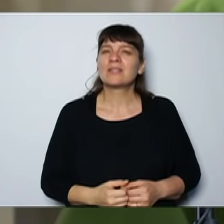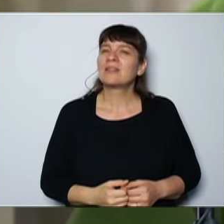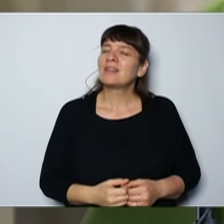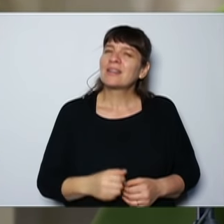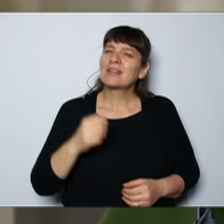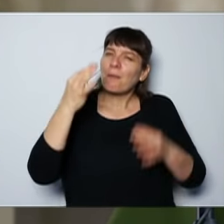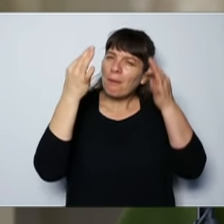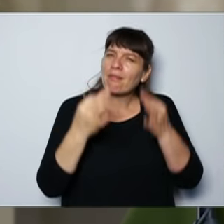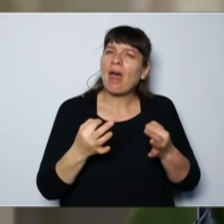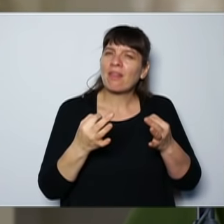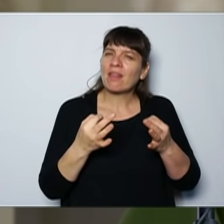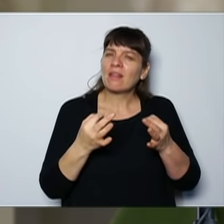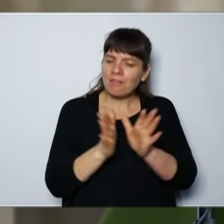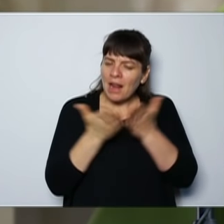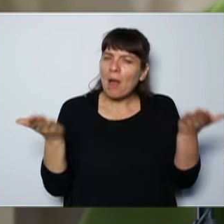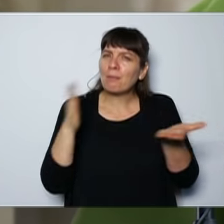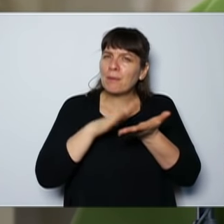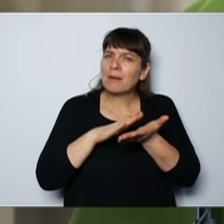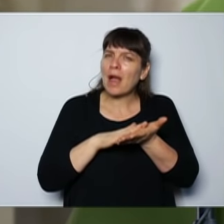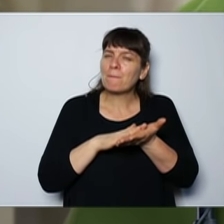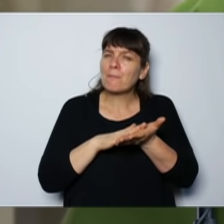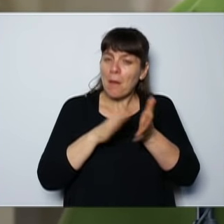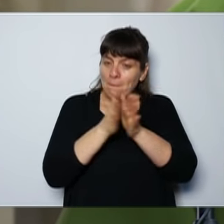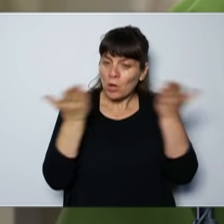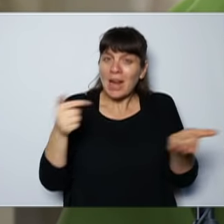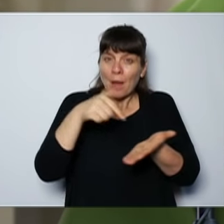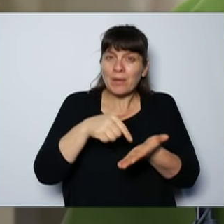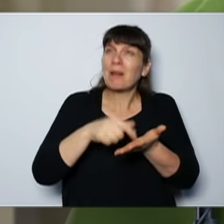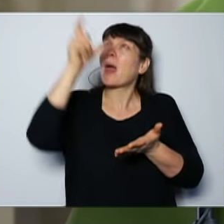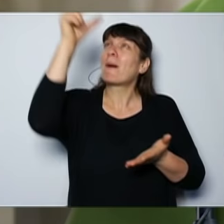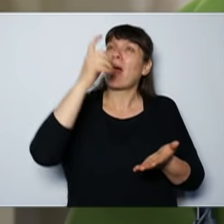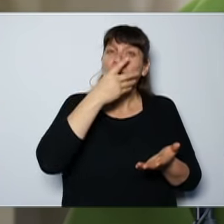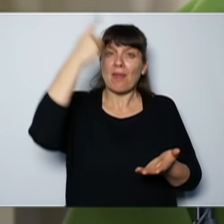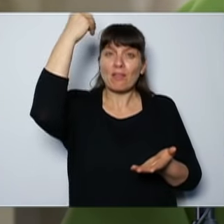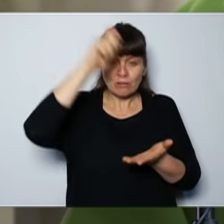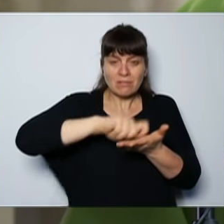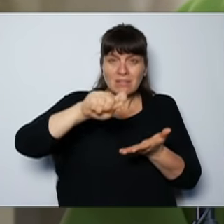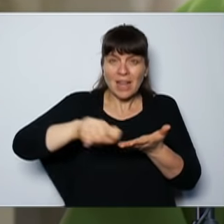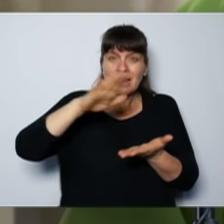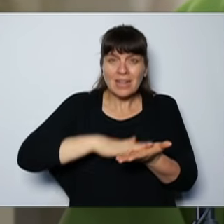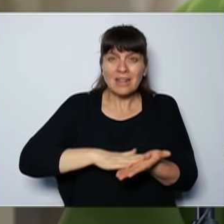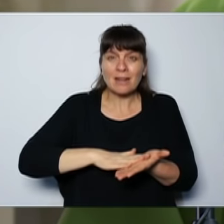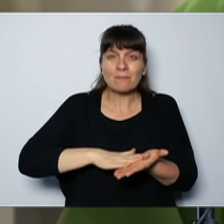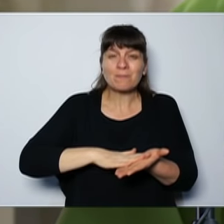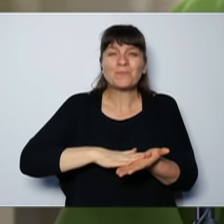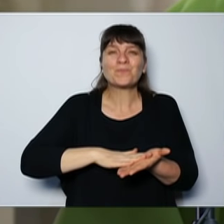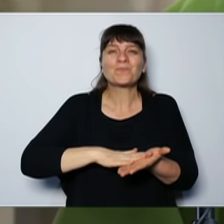Qué gran verdad de la Biblia, porque la Biblia es la palabra de Dios.